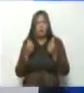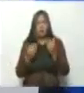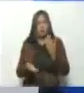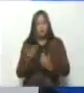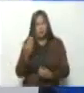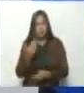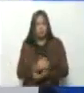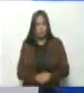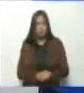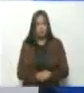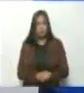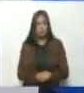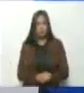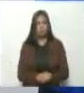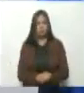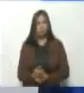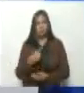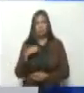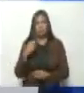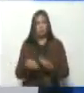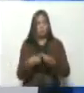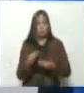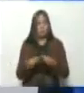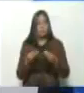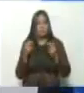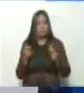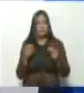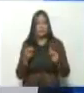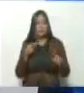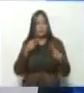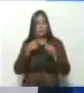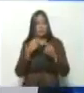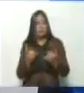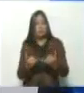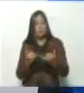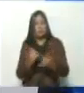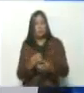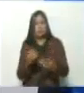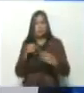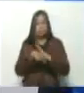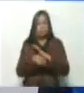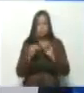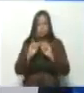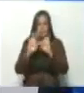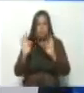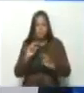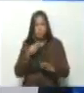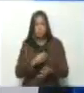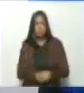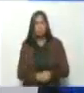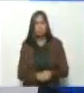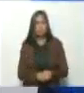importante y nos hace deficiente la ruta al tener unidades caídas. Entonces,